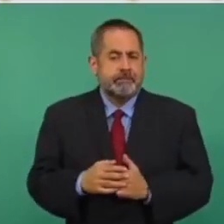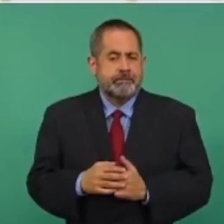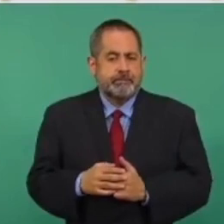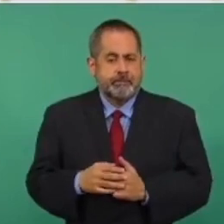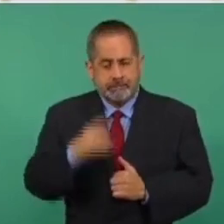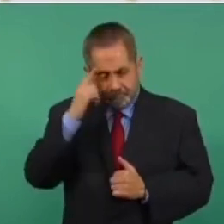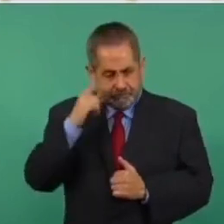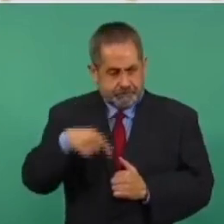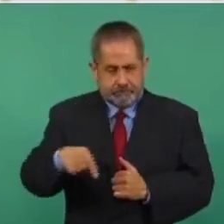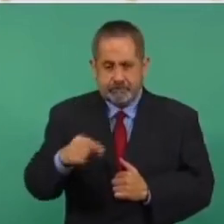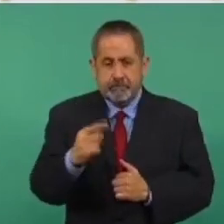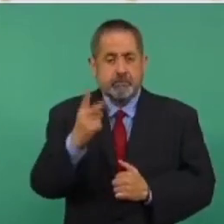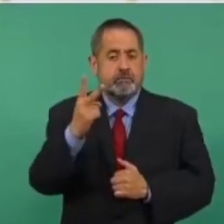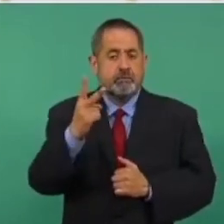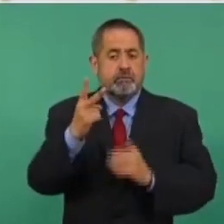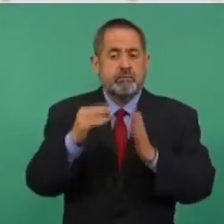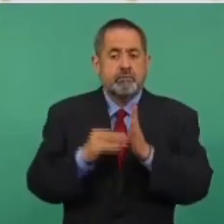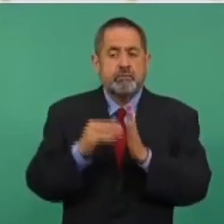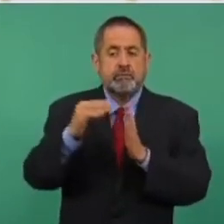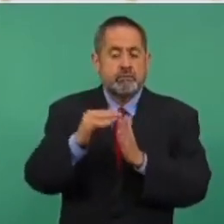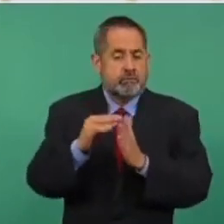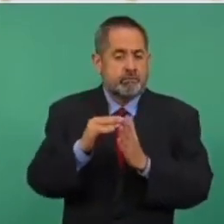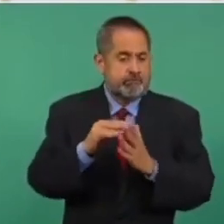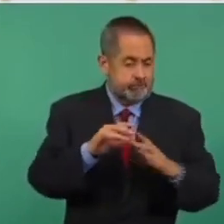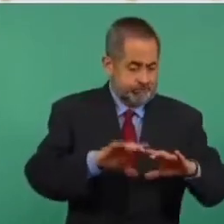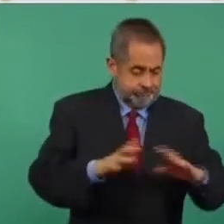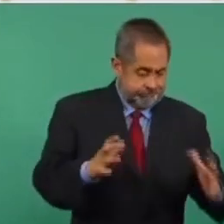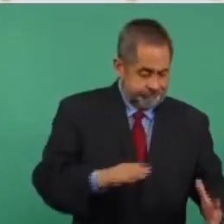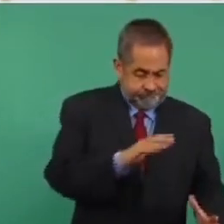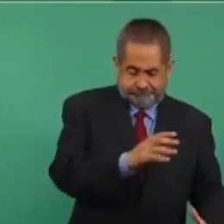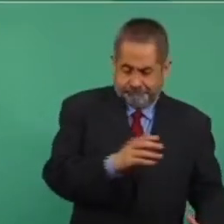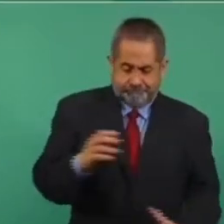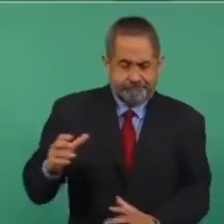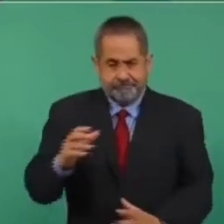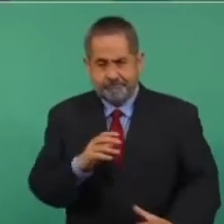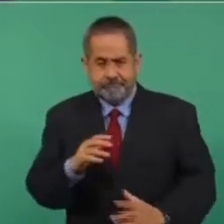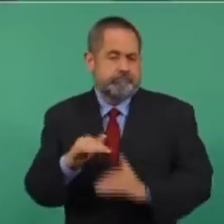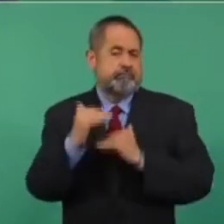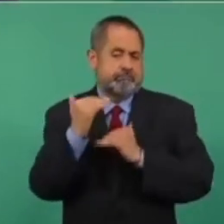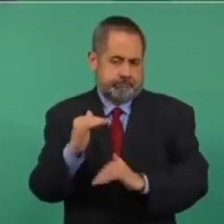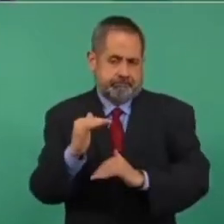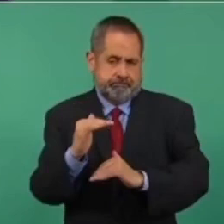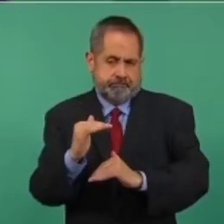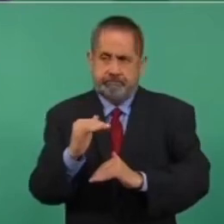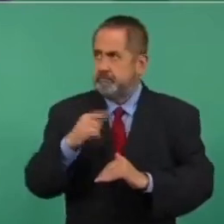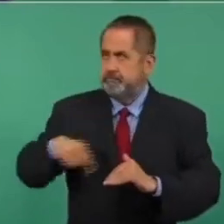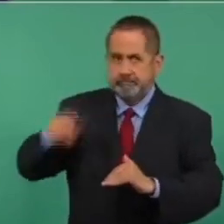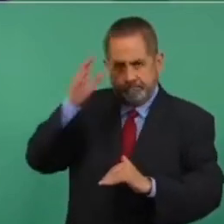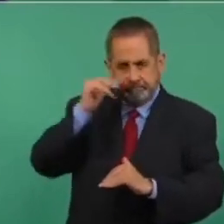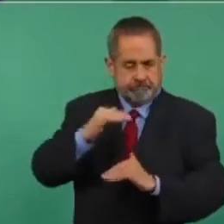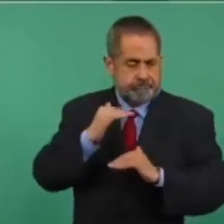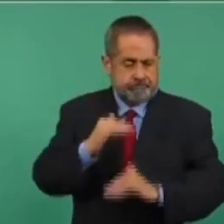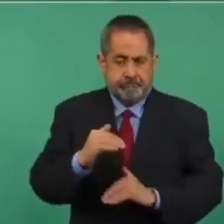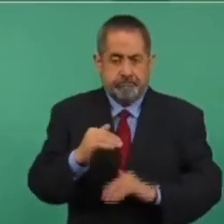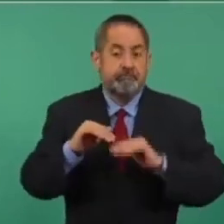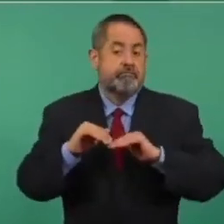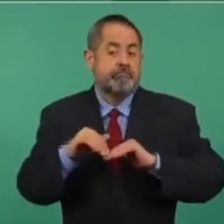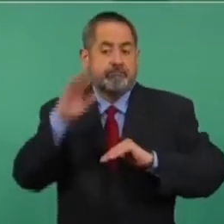los 2 millones de barriles que tenemos como límite producir, 2 millones, no